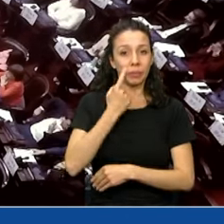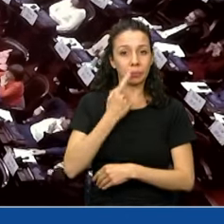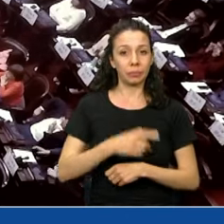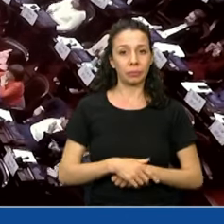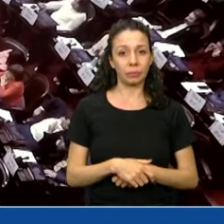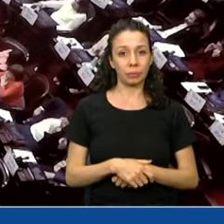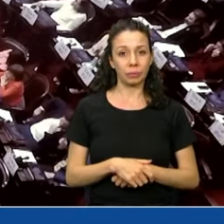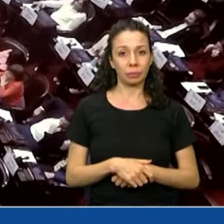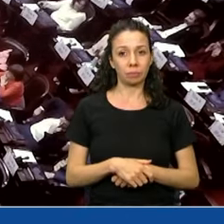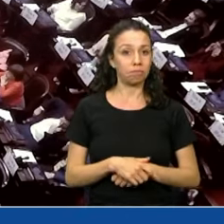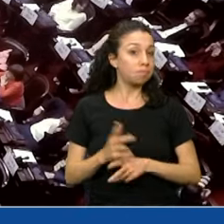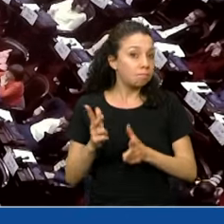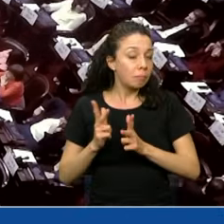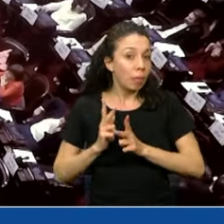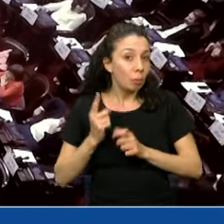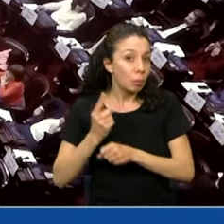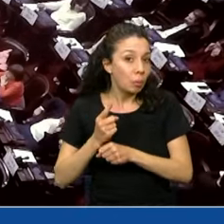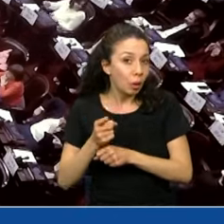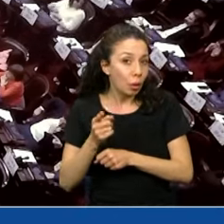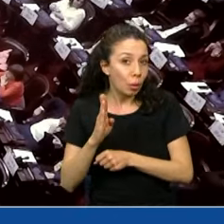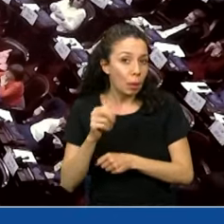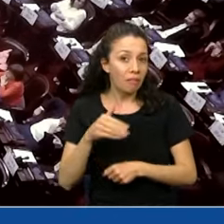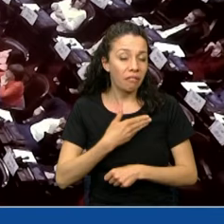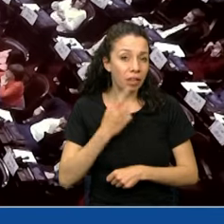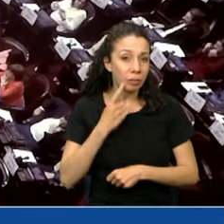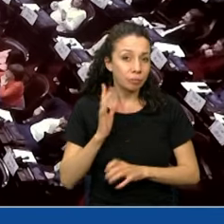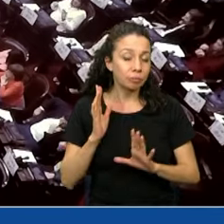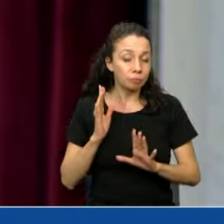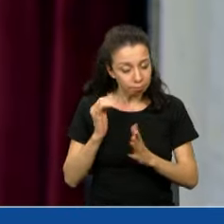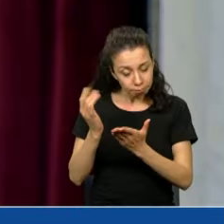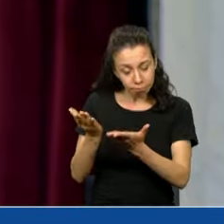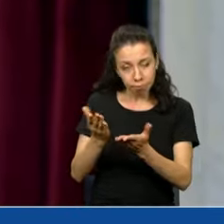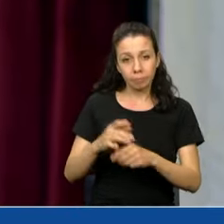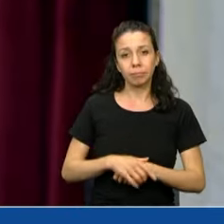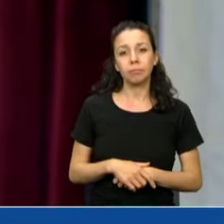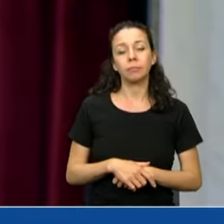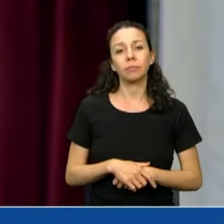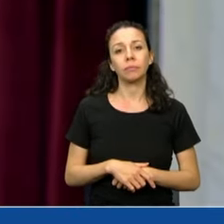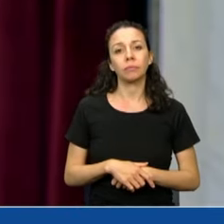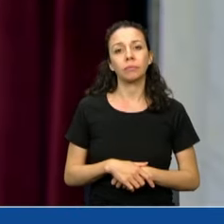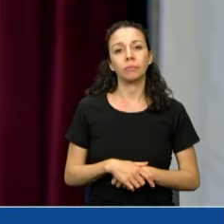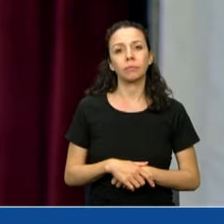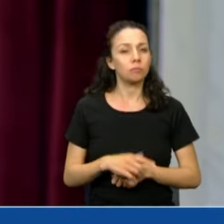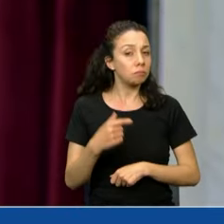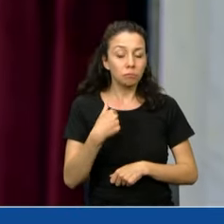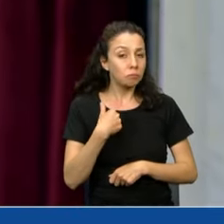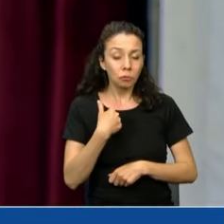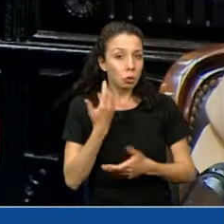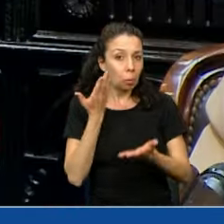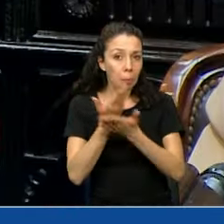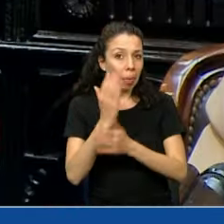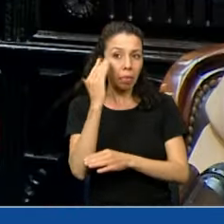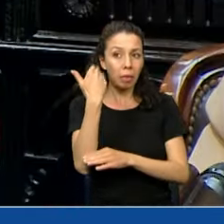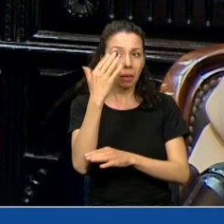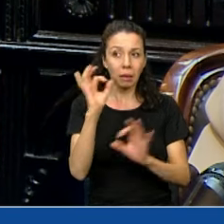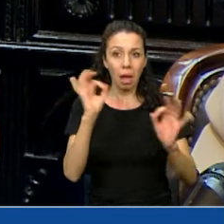me pasaron banfi primero sí diputada banfi yo no iba a hacer uso de la palabra iba